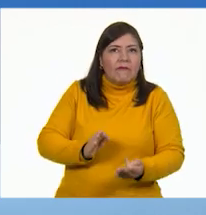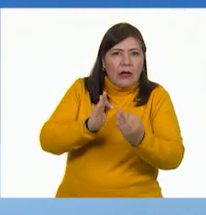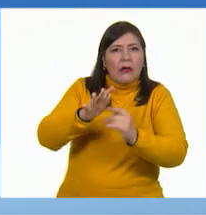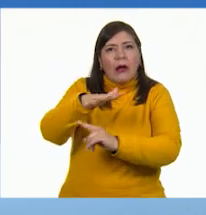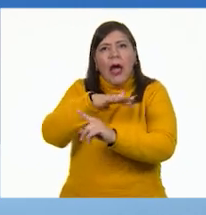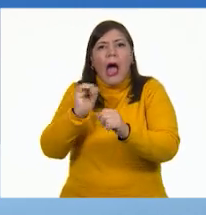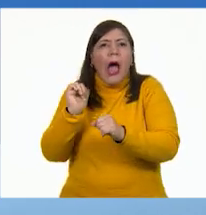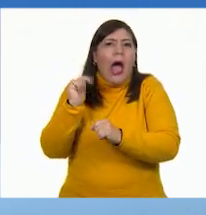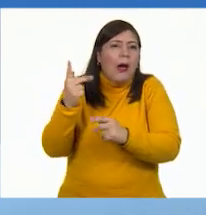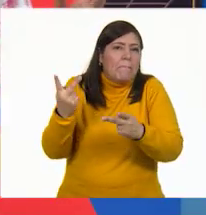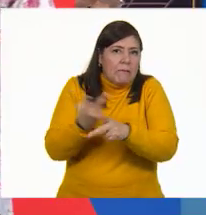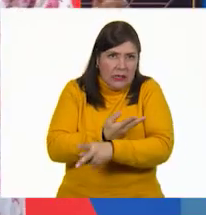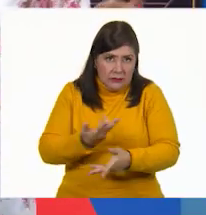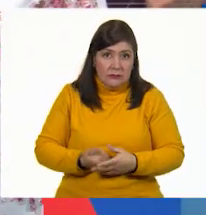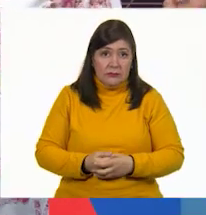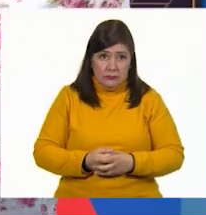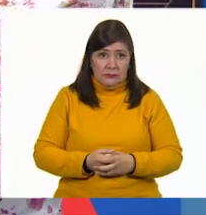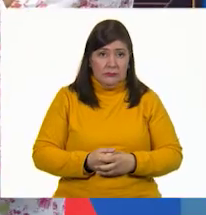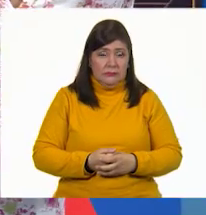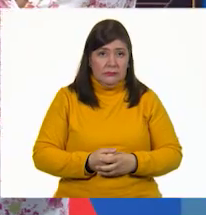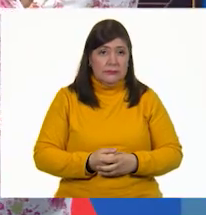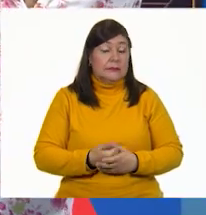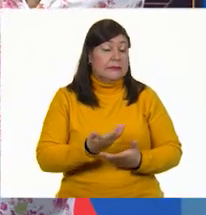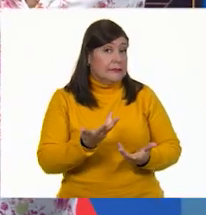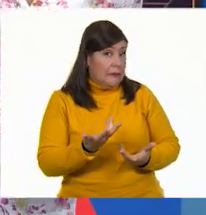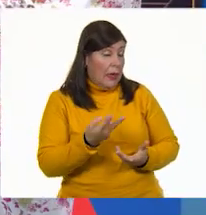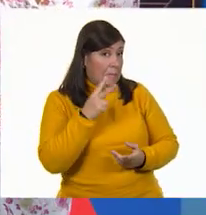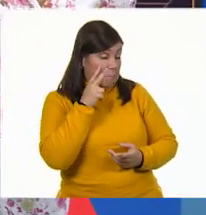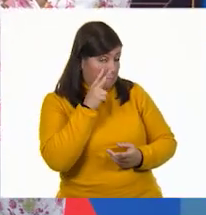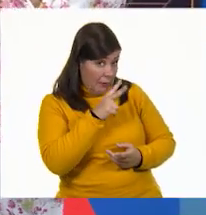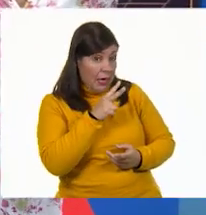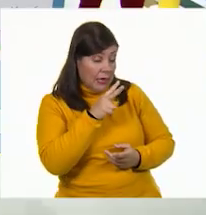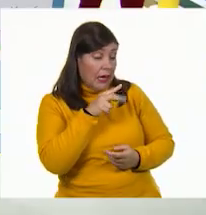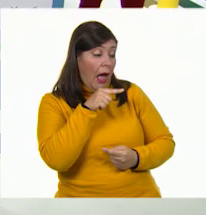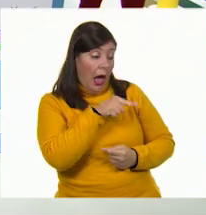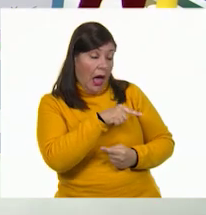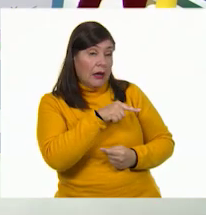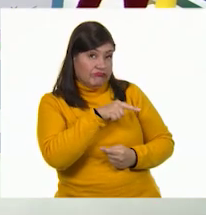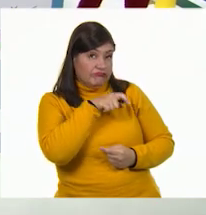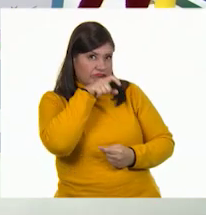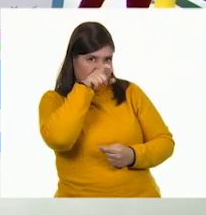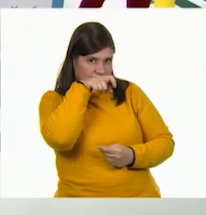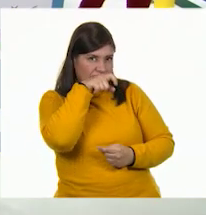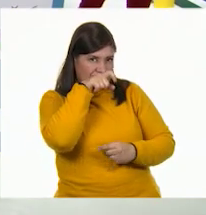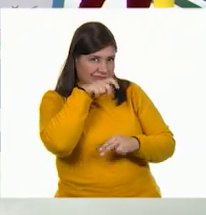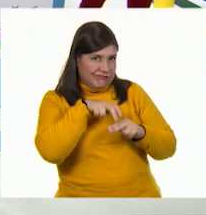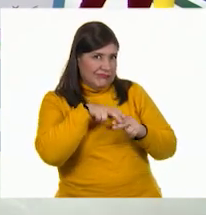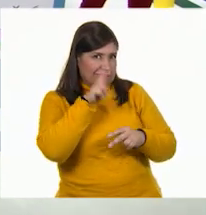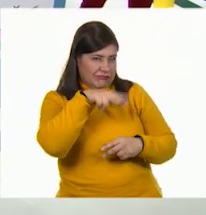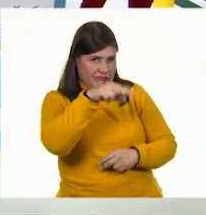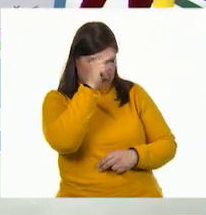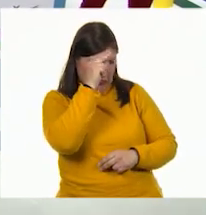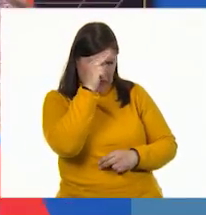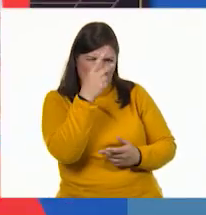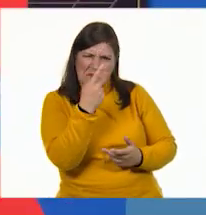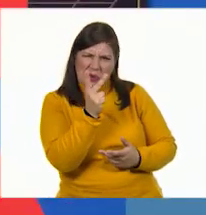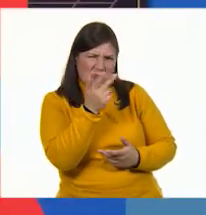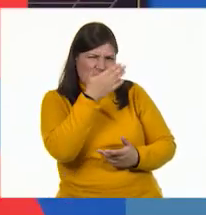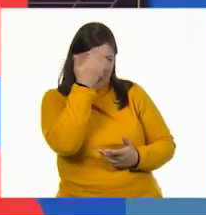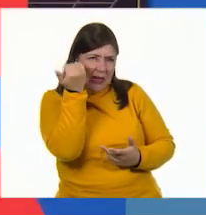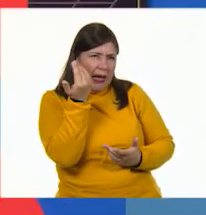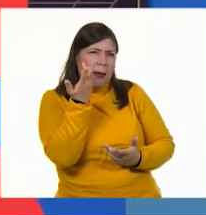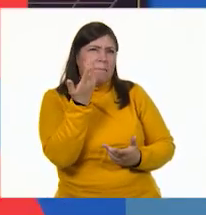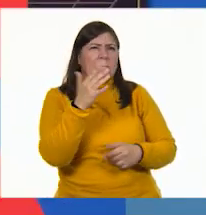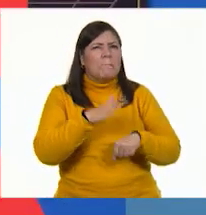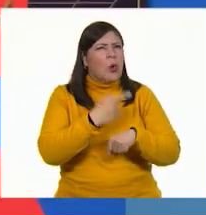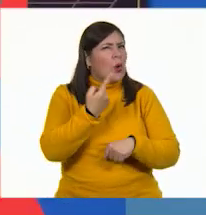circunstancias. ¿Ves? Te dije que Lolo era un loro sabio. Lo que no sé por qué es porque la